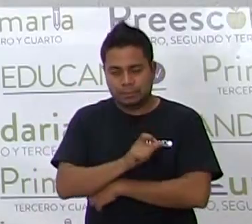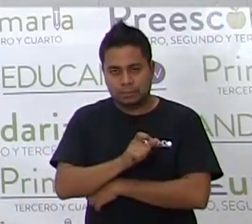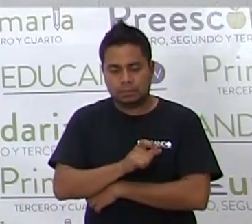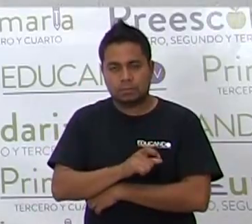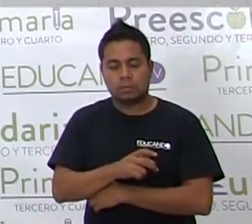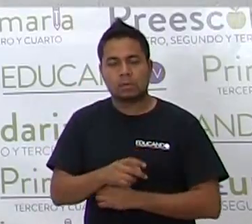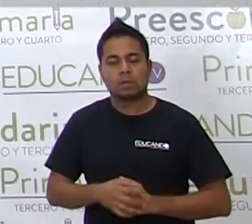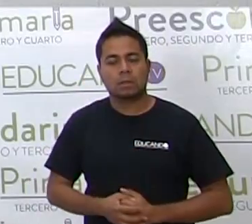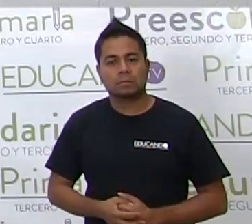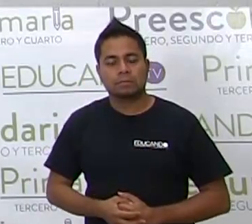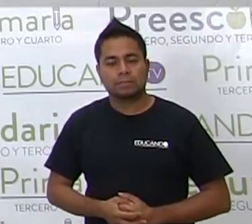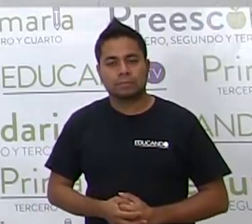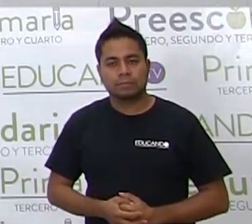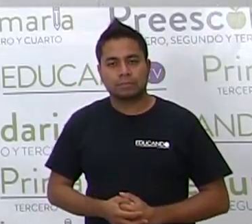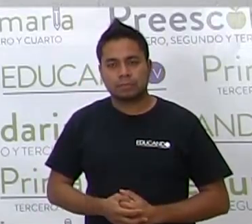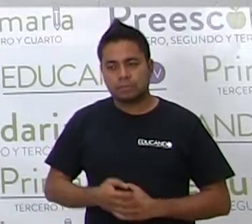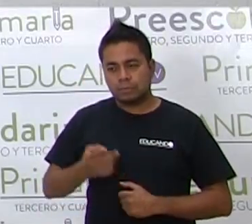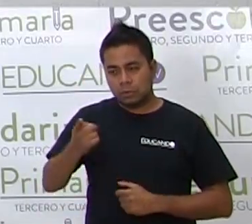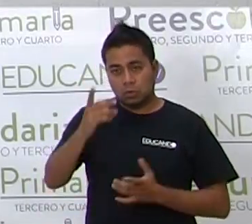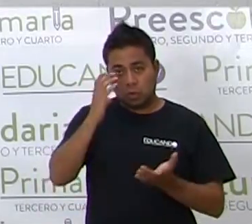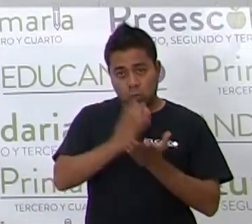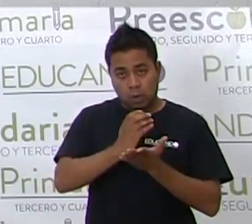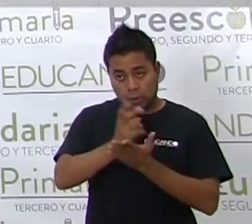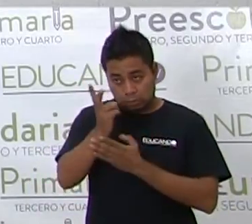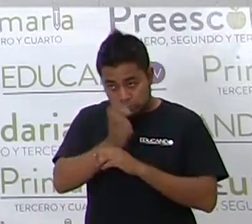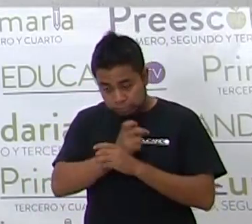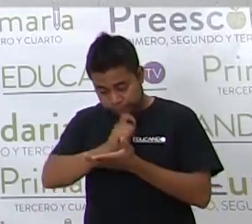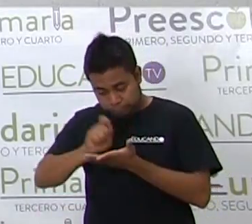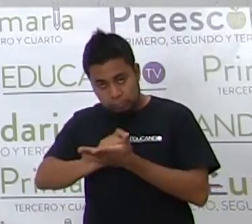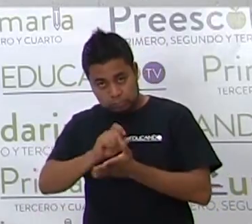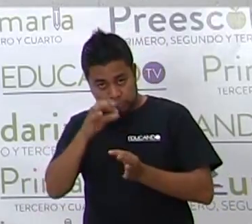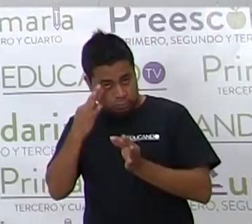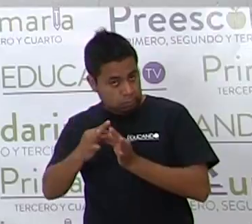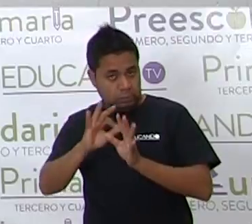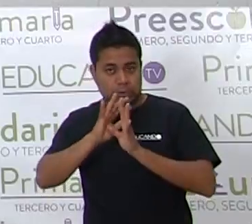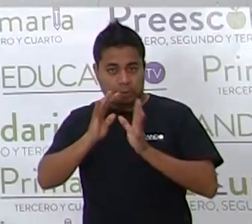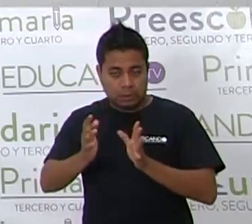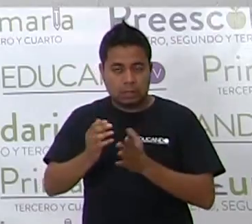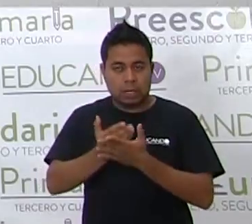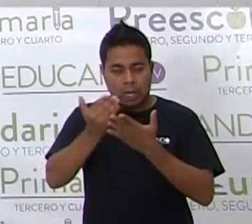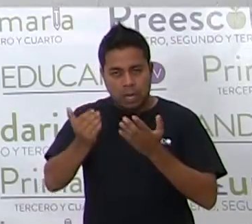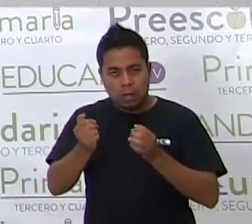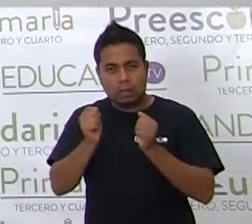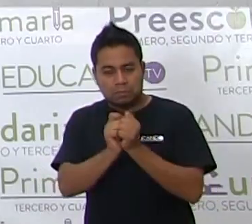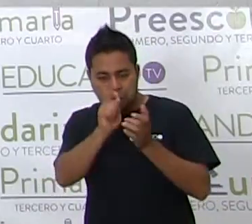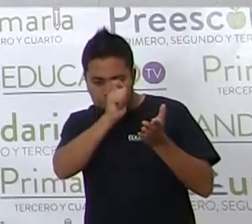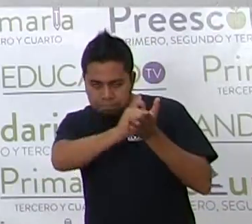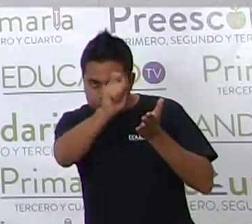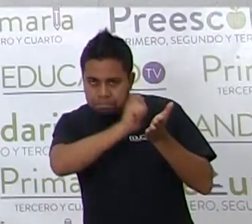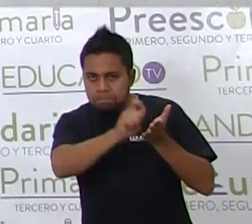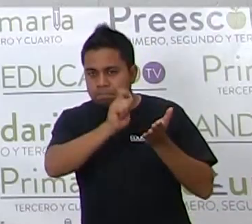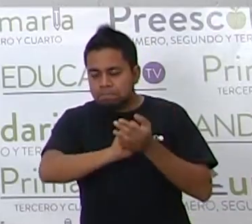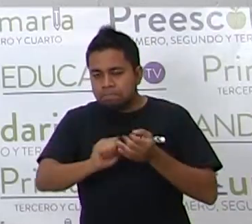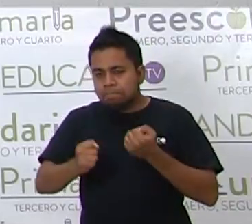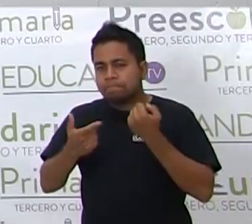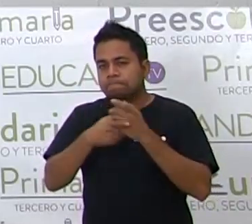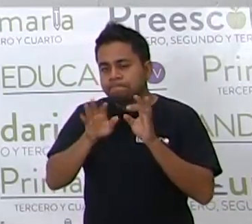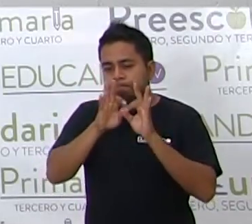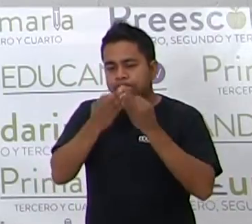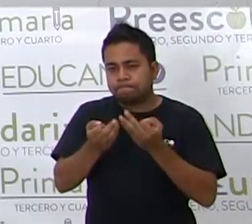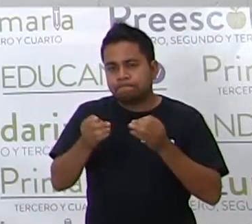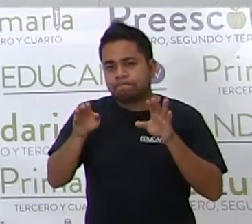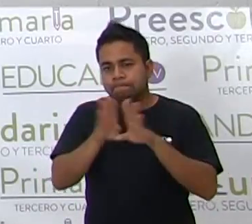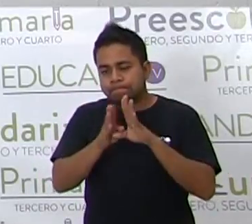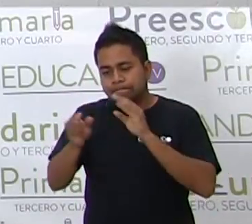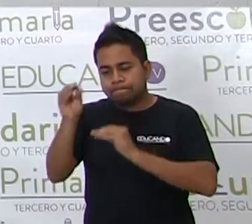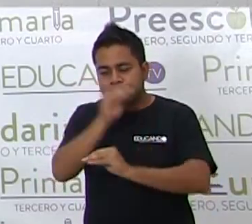a invitar para que esto ya lo hayas copiado en tu libreta y vayamos recopilando algunas formas de cómo se